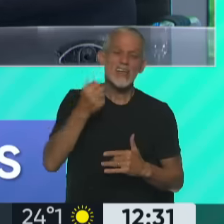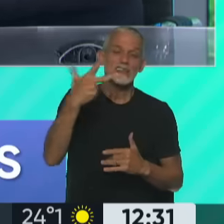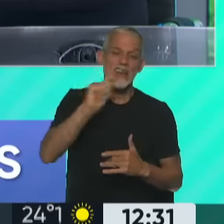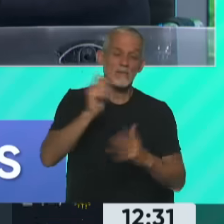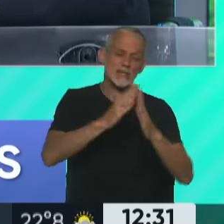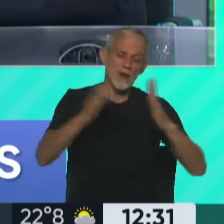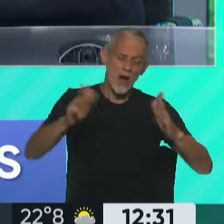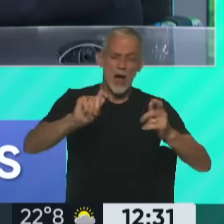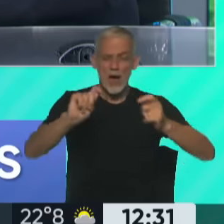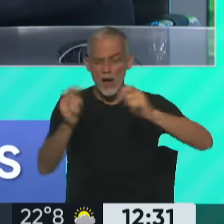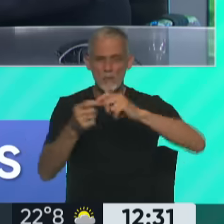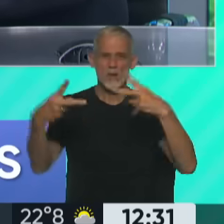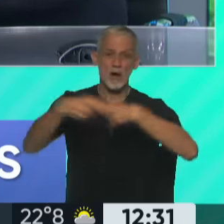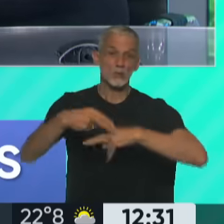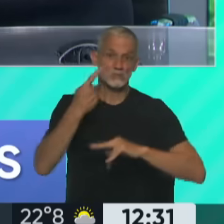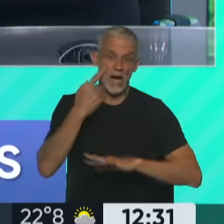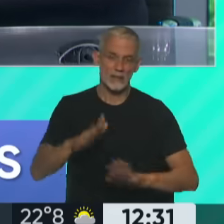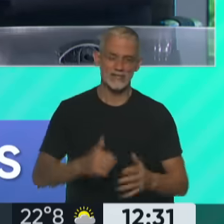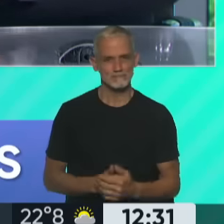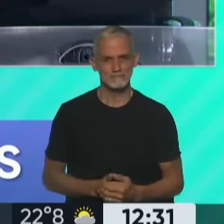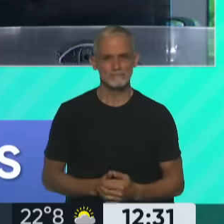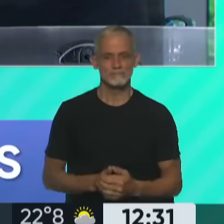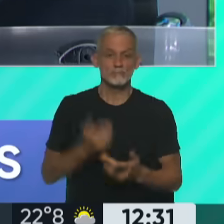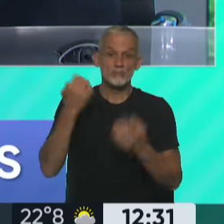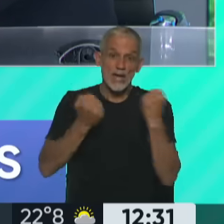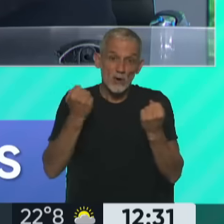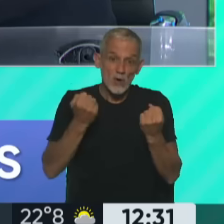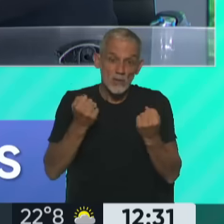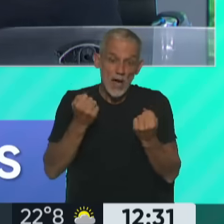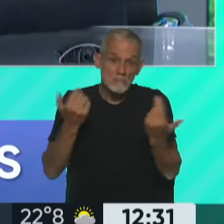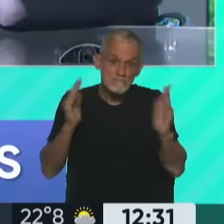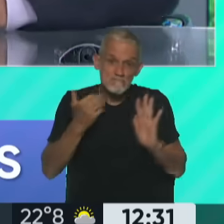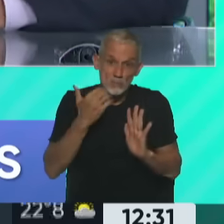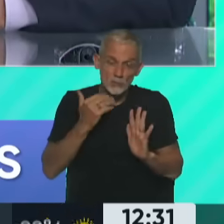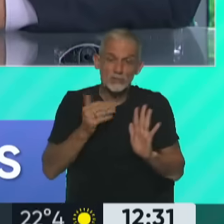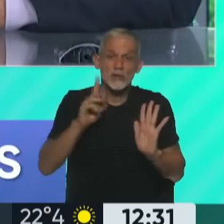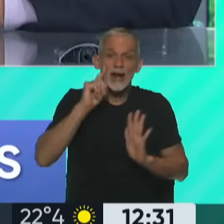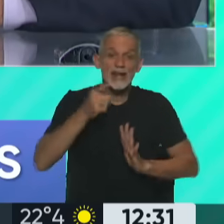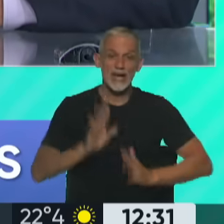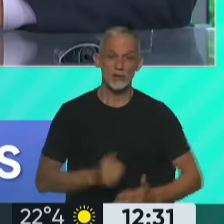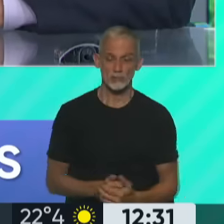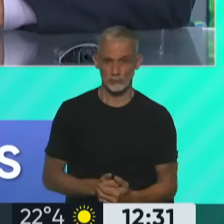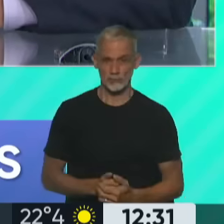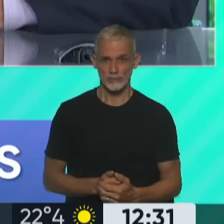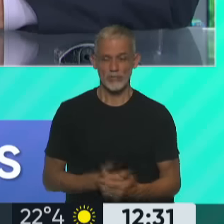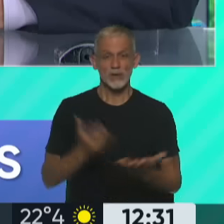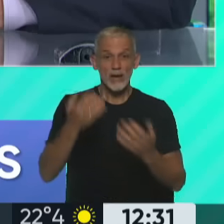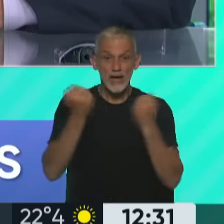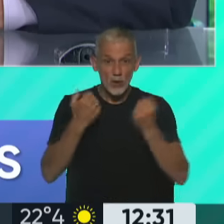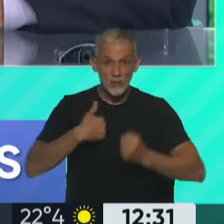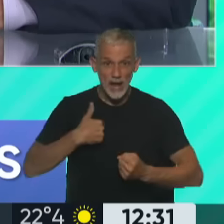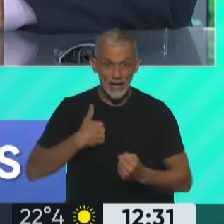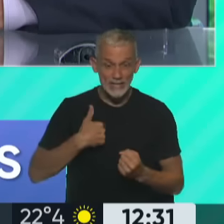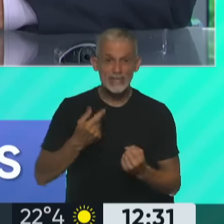tipo de ajustes. Hay que ver en qué sentido los hace, ¿no? Cuál es la economía que tiene, y creo que esos son los riesgos. Son los riesgos que tiene la economía argentina